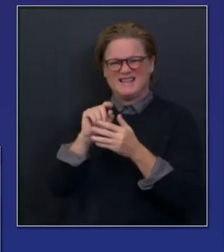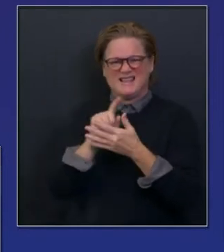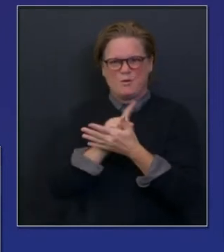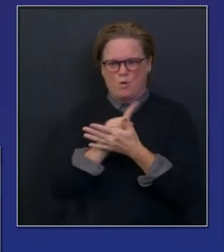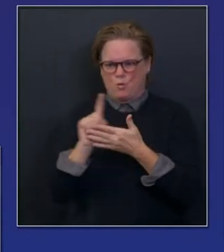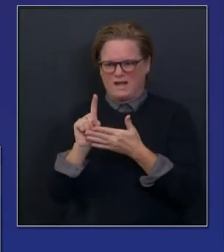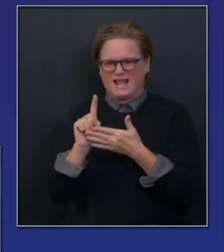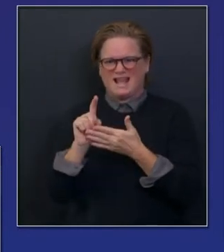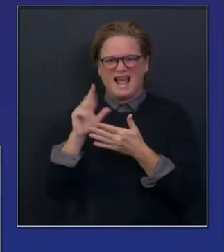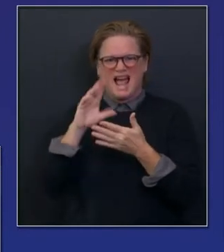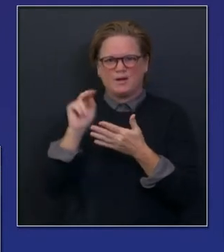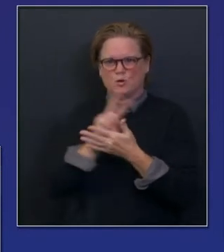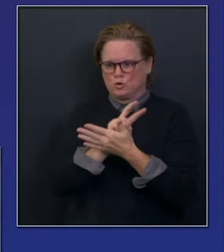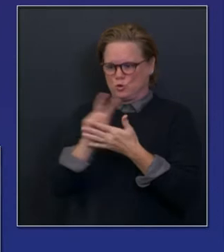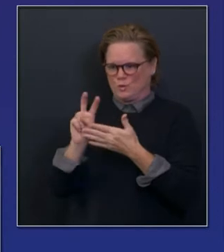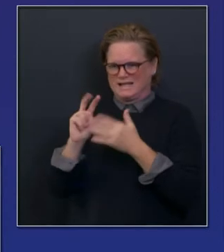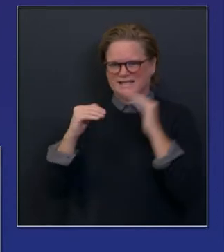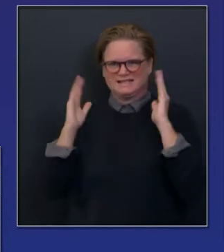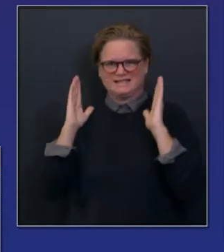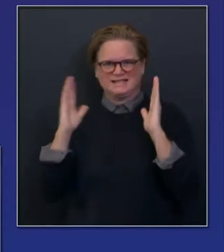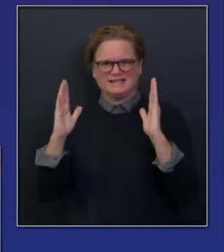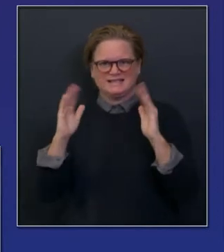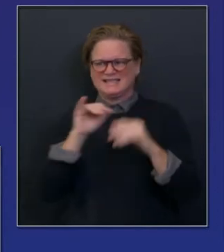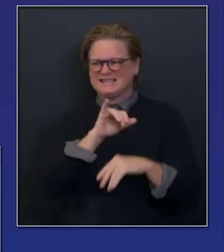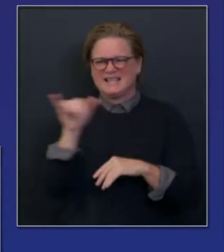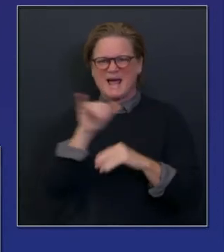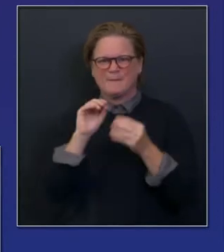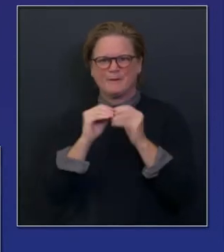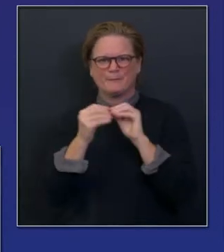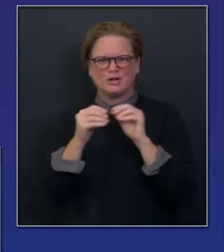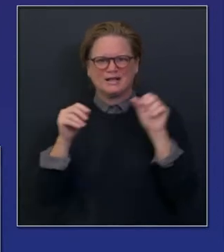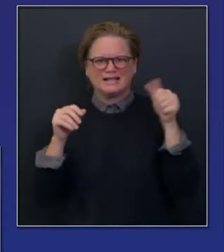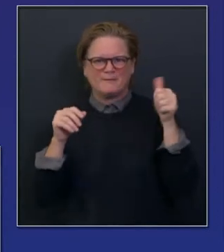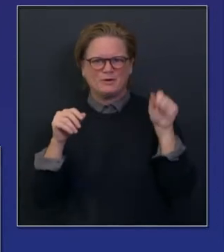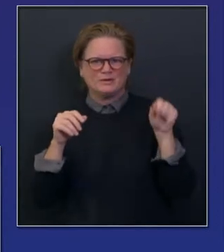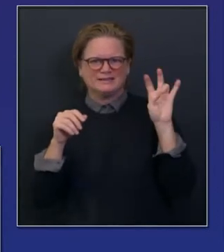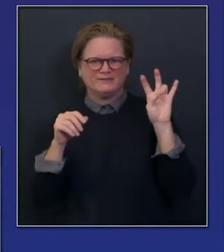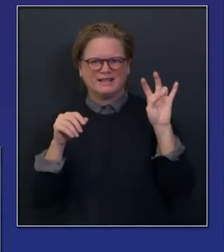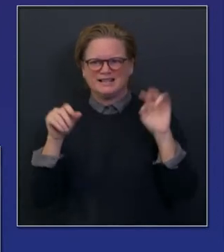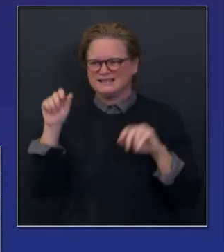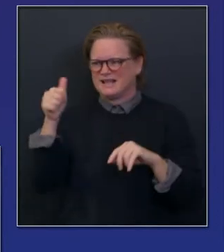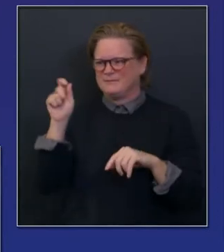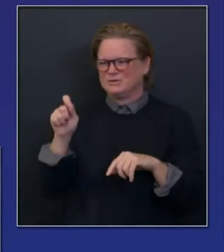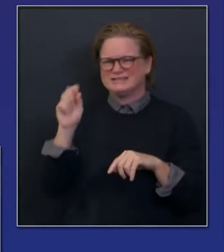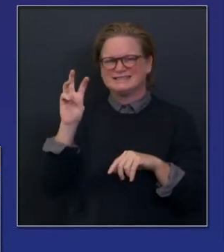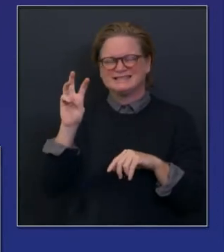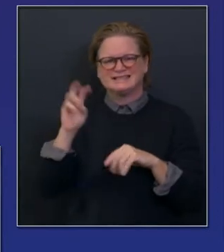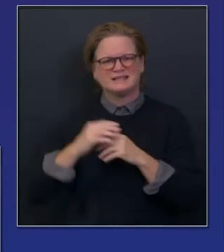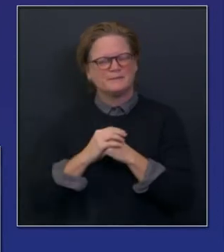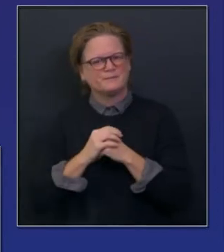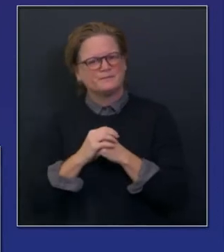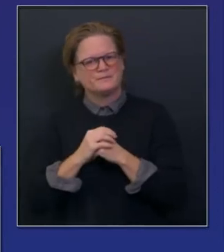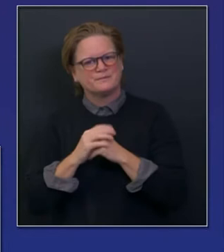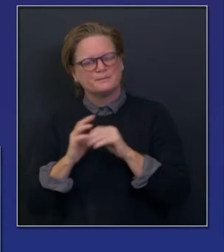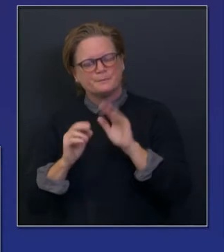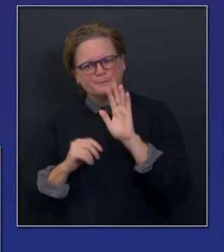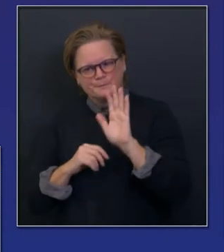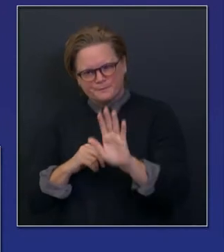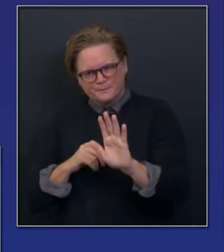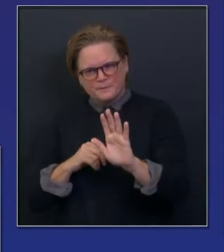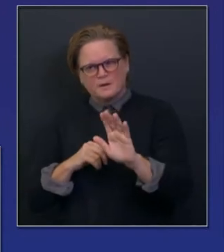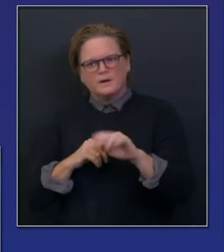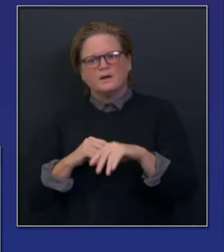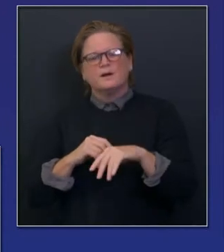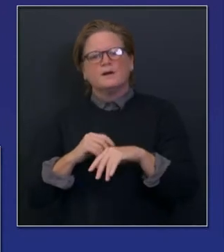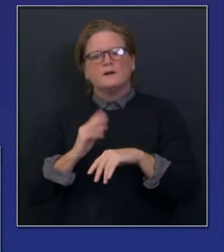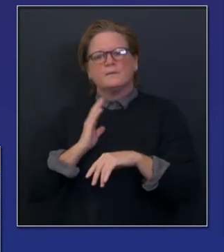promedio de 7 días. Algo que sí nos complace, de lo que estamos sumamente orgullosos, es que estamos